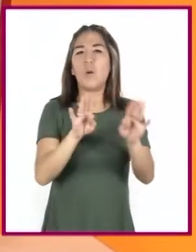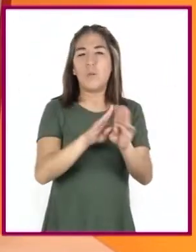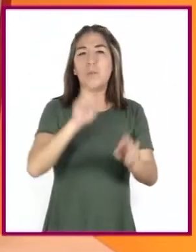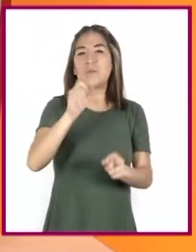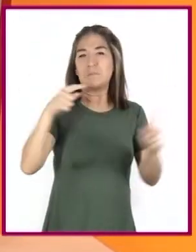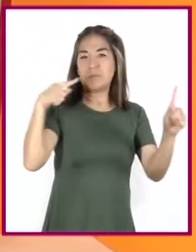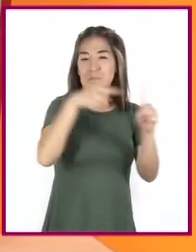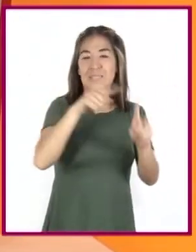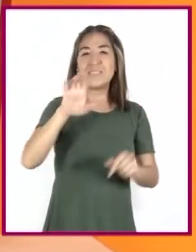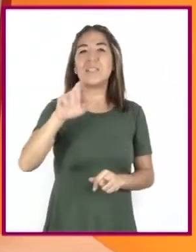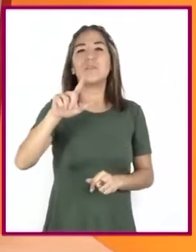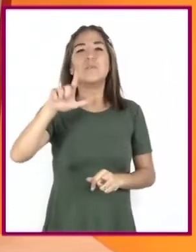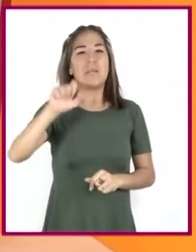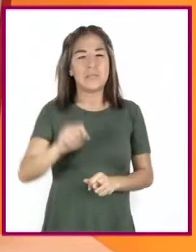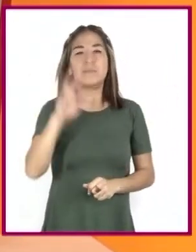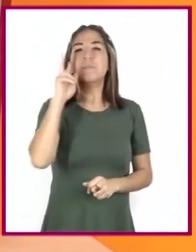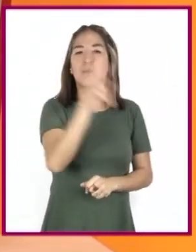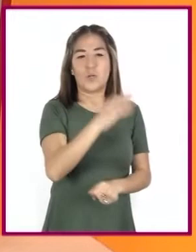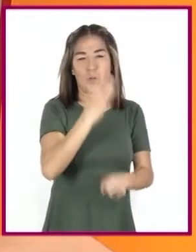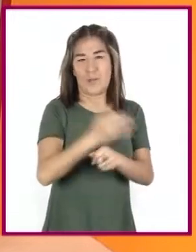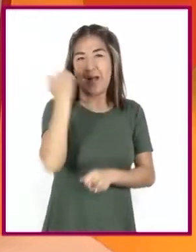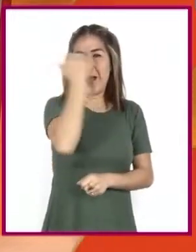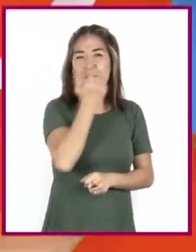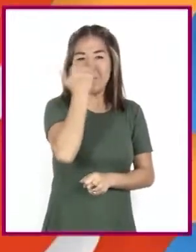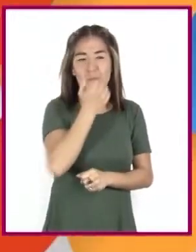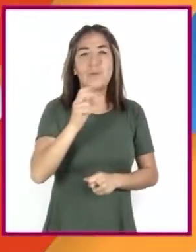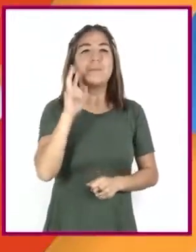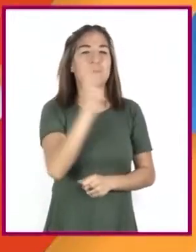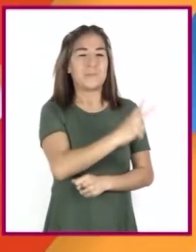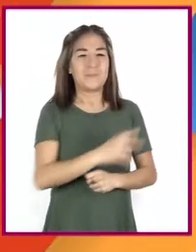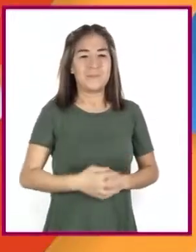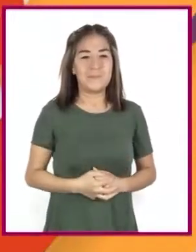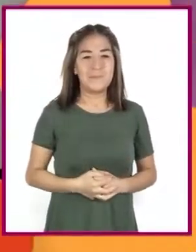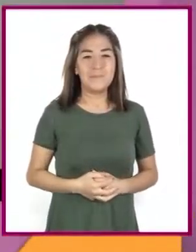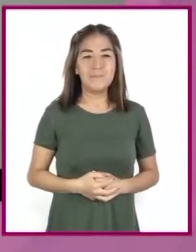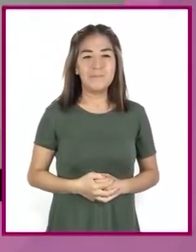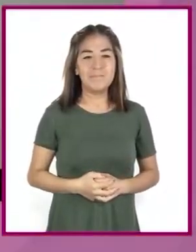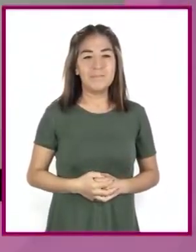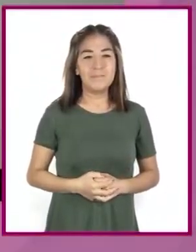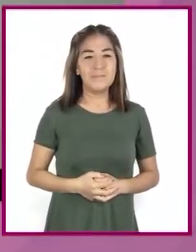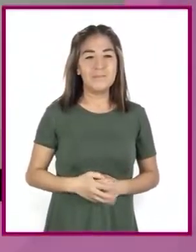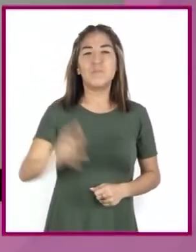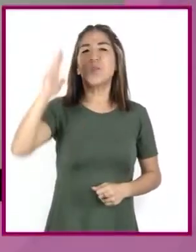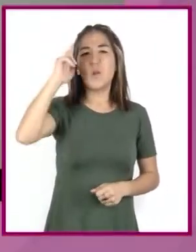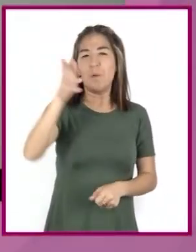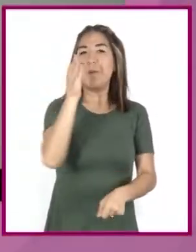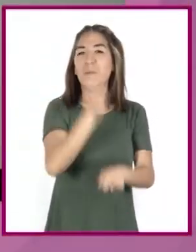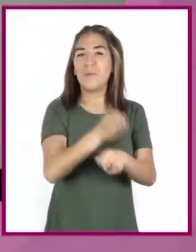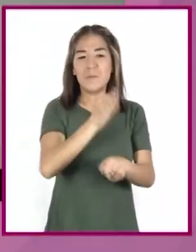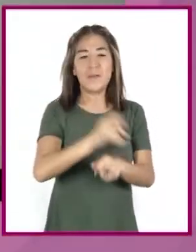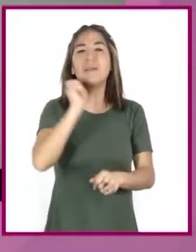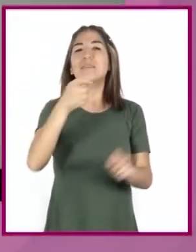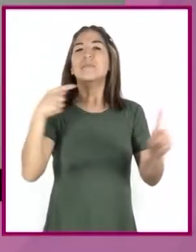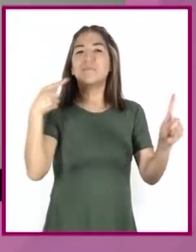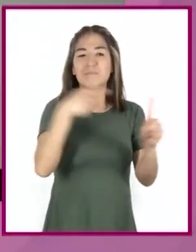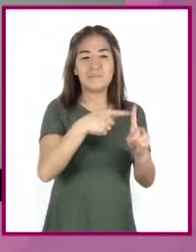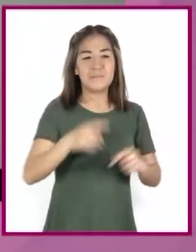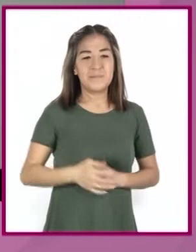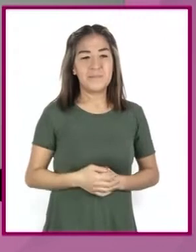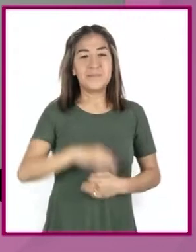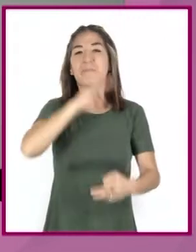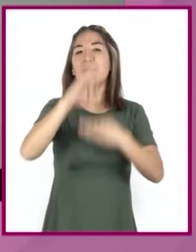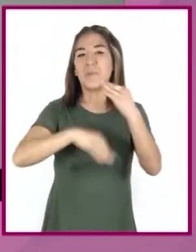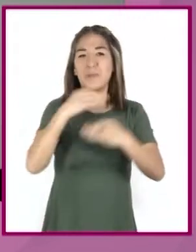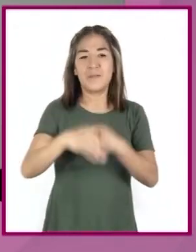células, escuchemos al siguiente de nuestros alumnos. ¡Corre video! Hola, el propósito es identificar que todos los seres